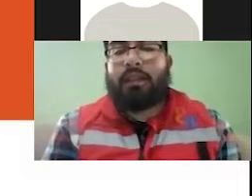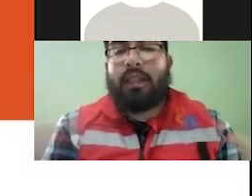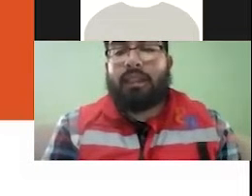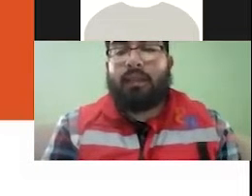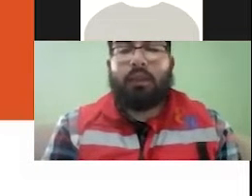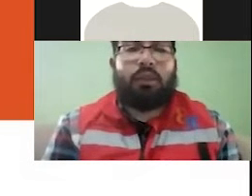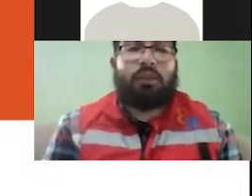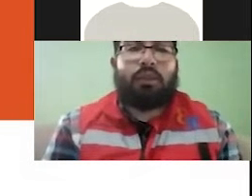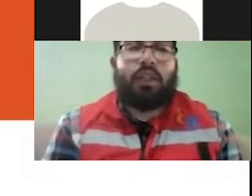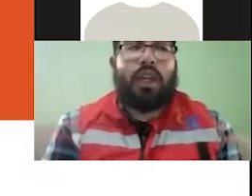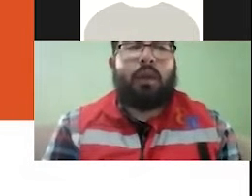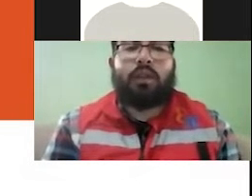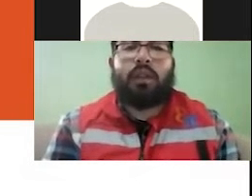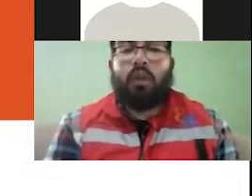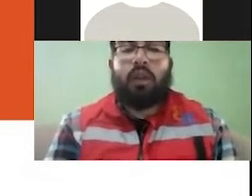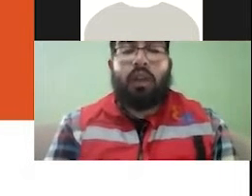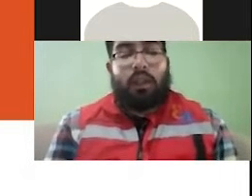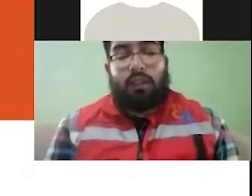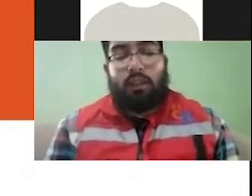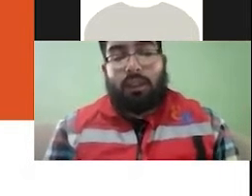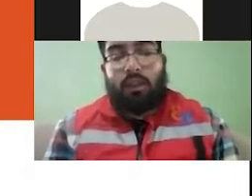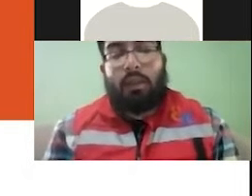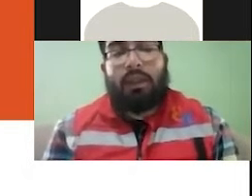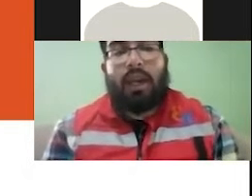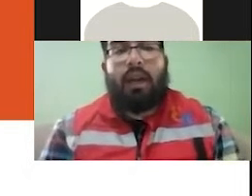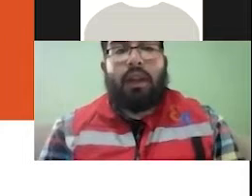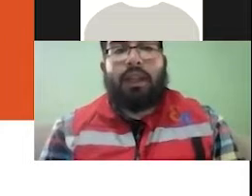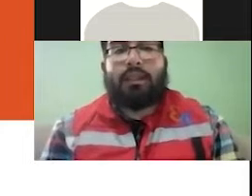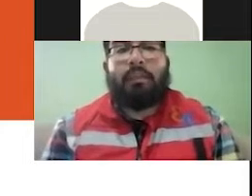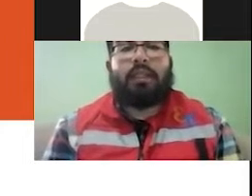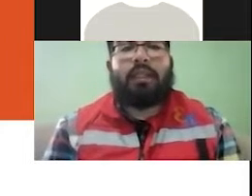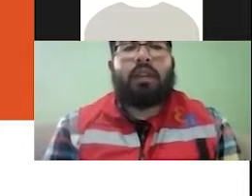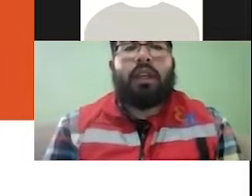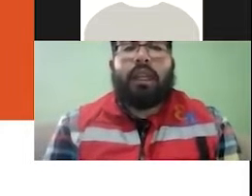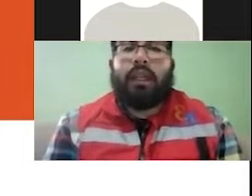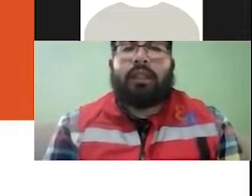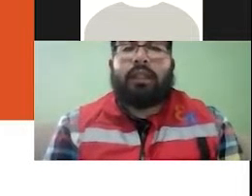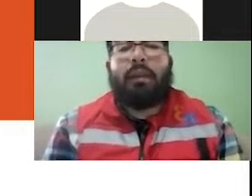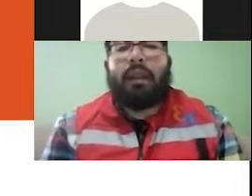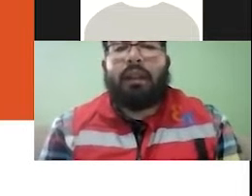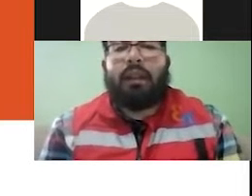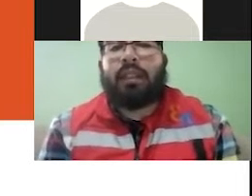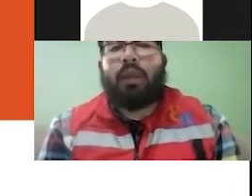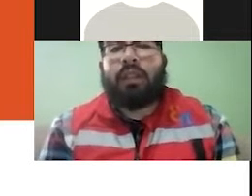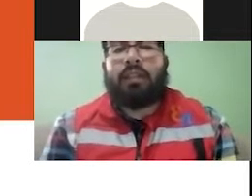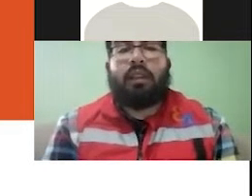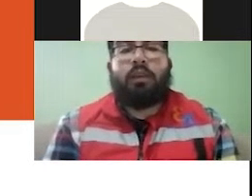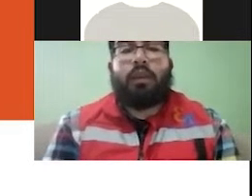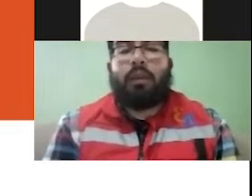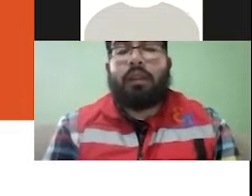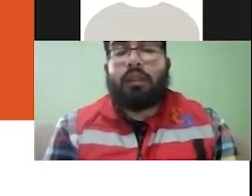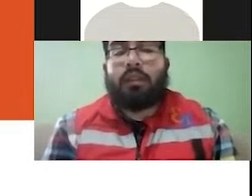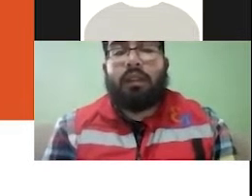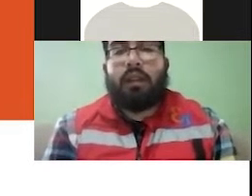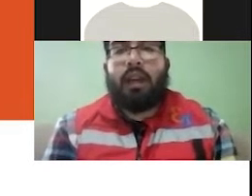permanezcan cerradas, digamos, con llave o con seguro, sino que solamente a la hora de hacer presión se abran esas puertas sin ningún